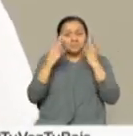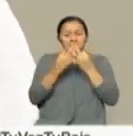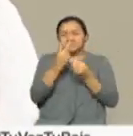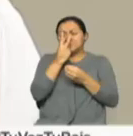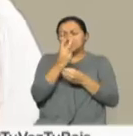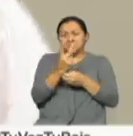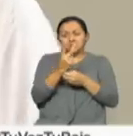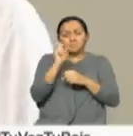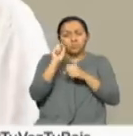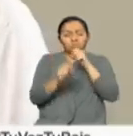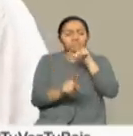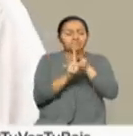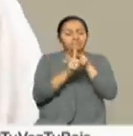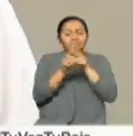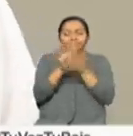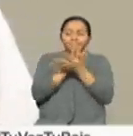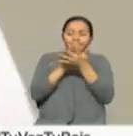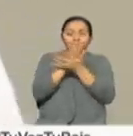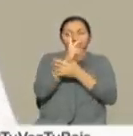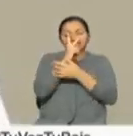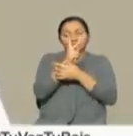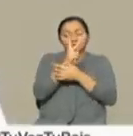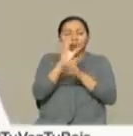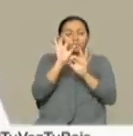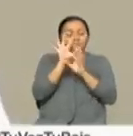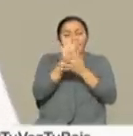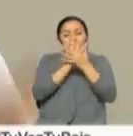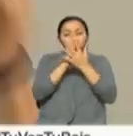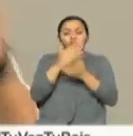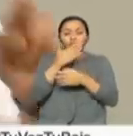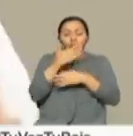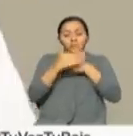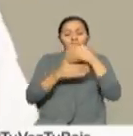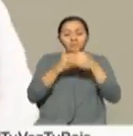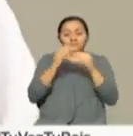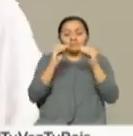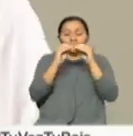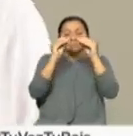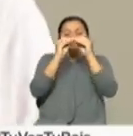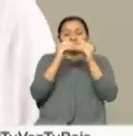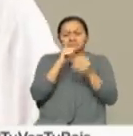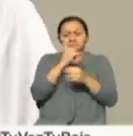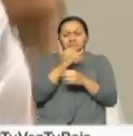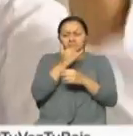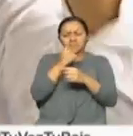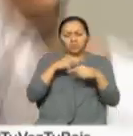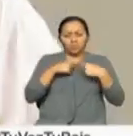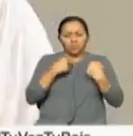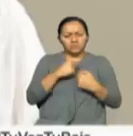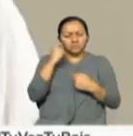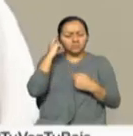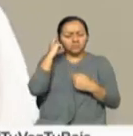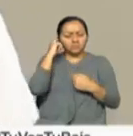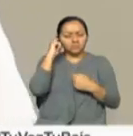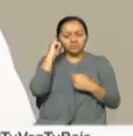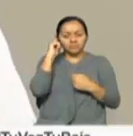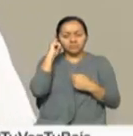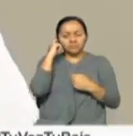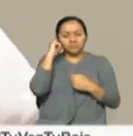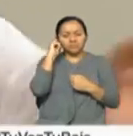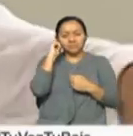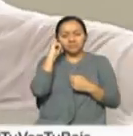la improvisación, el desconocimiento y probablemente la mala fe, consciente o